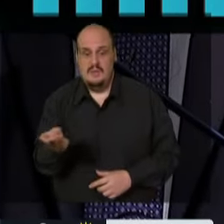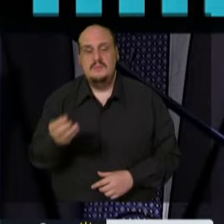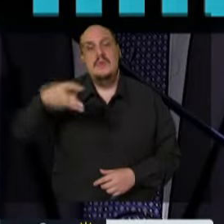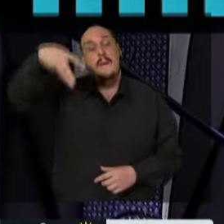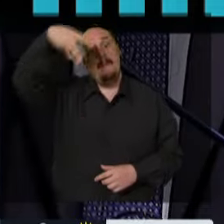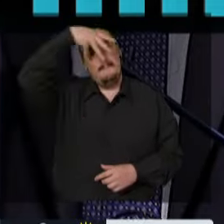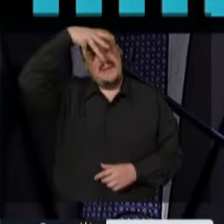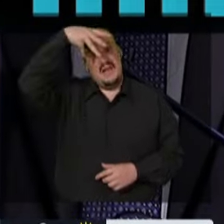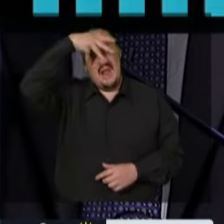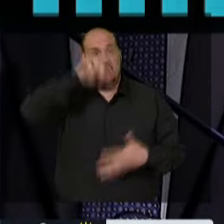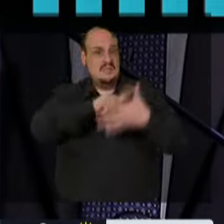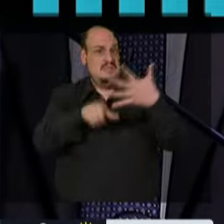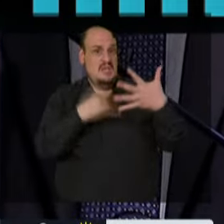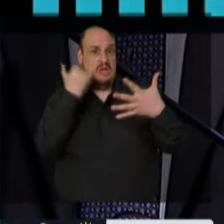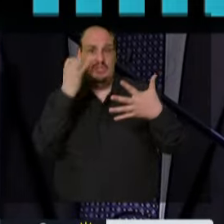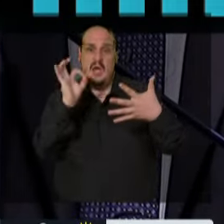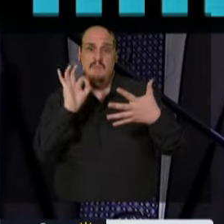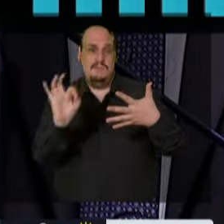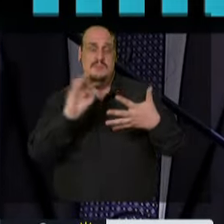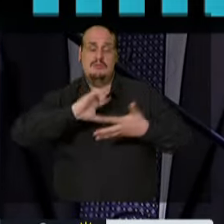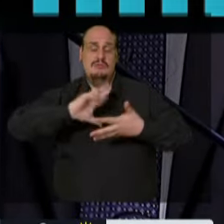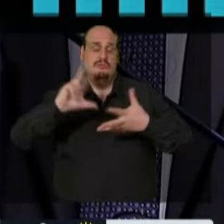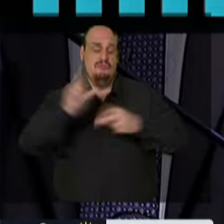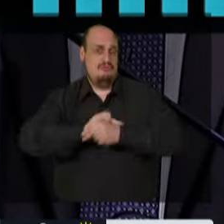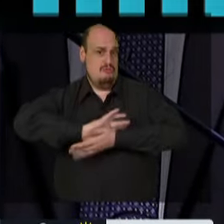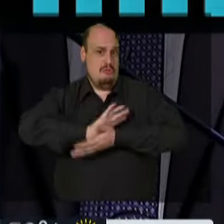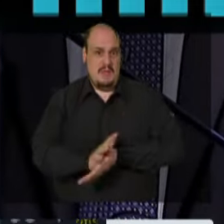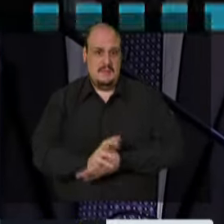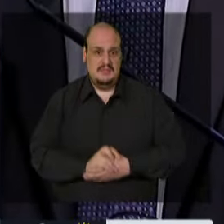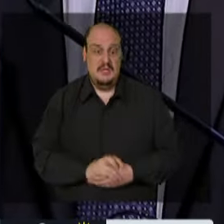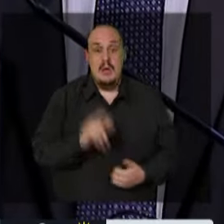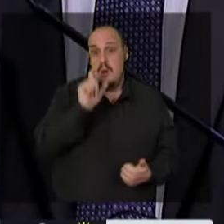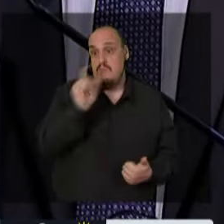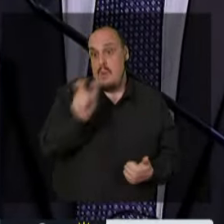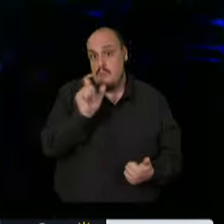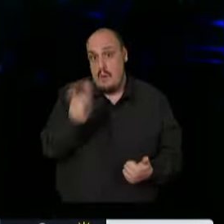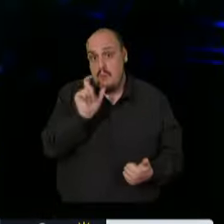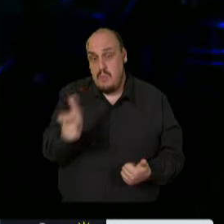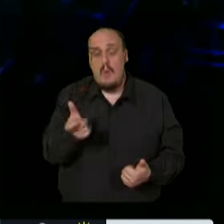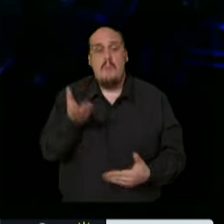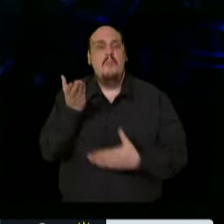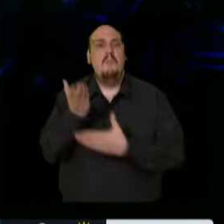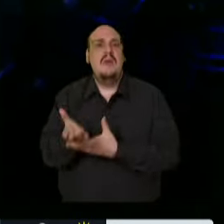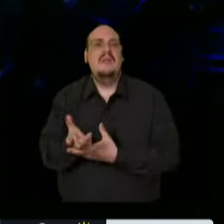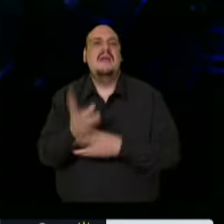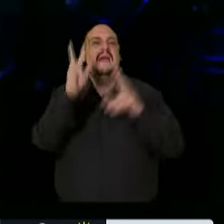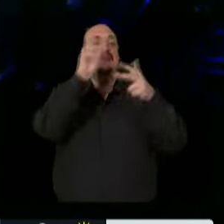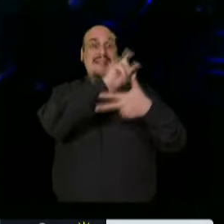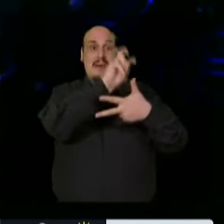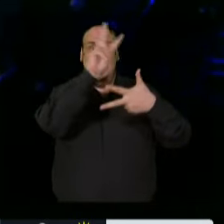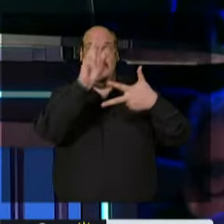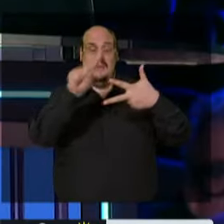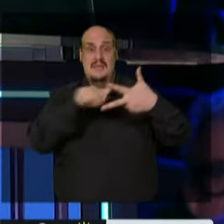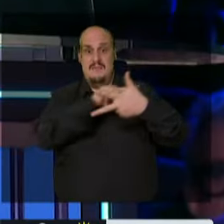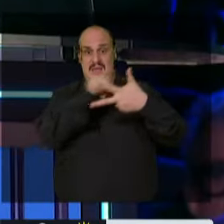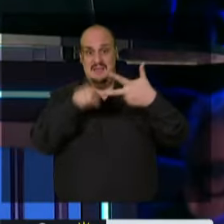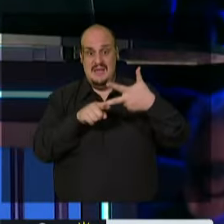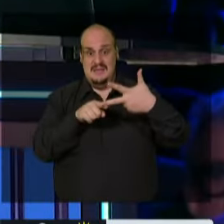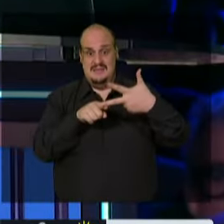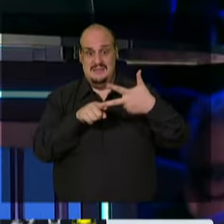Milei también utilizó los 5. Reiteramos, los derechos a réplica son aplicados en los bloques temáticos